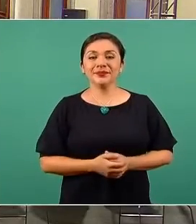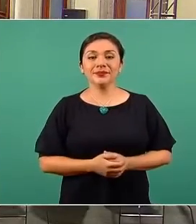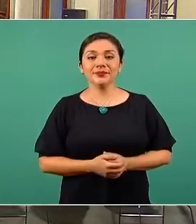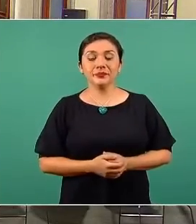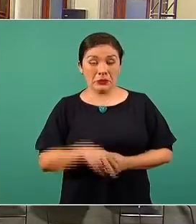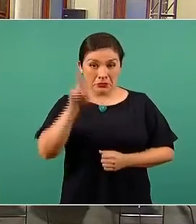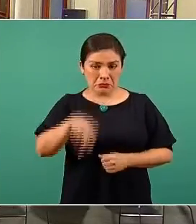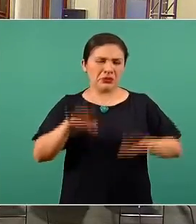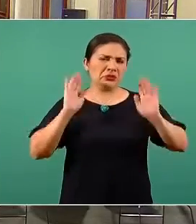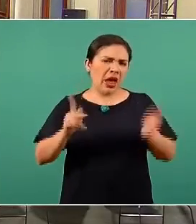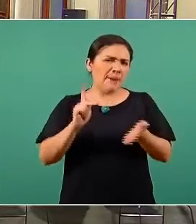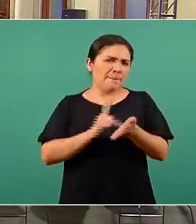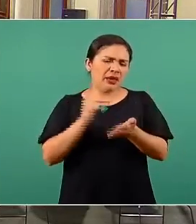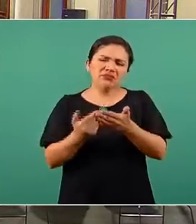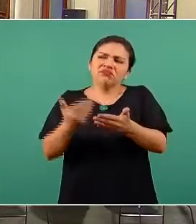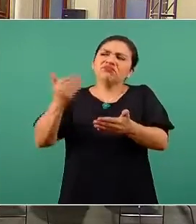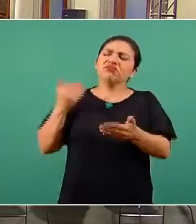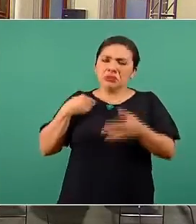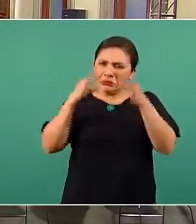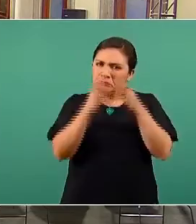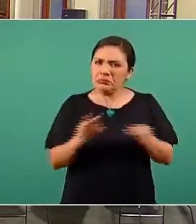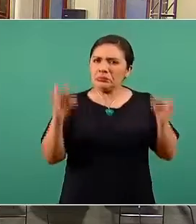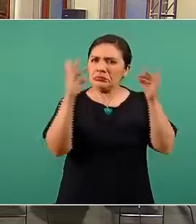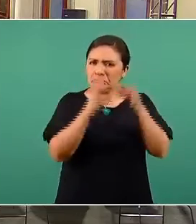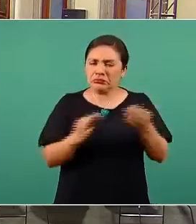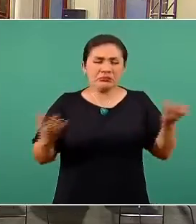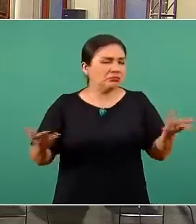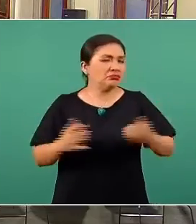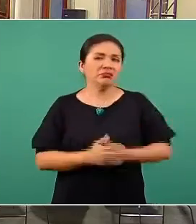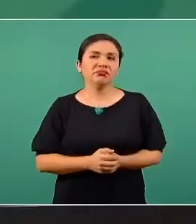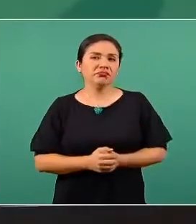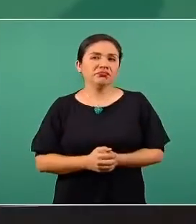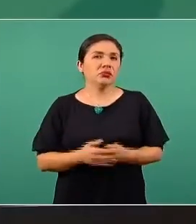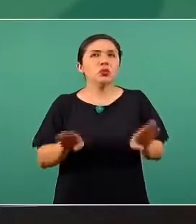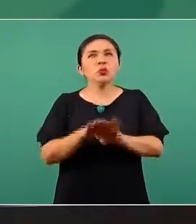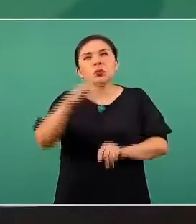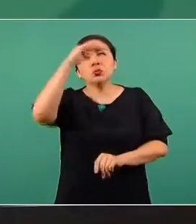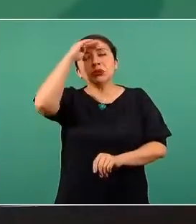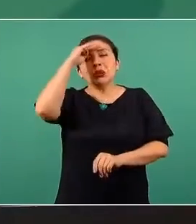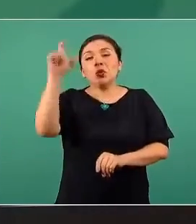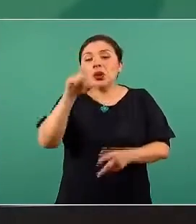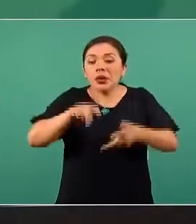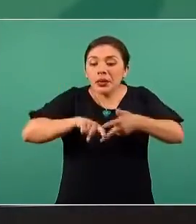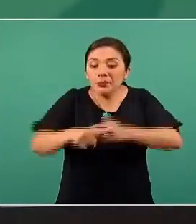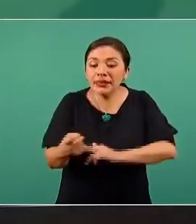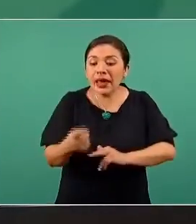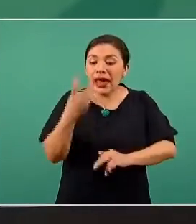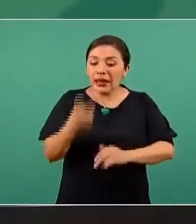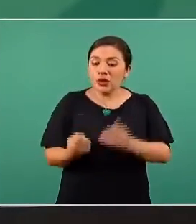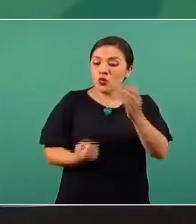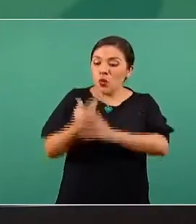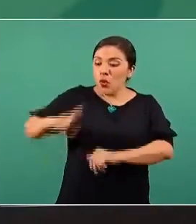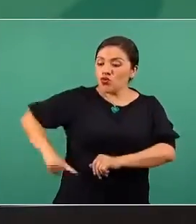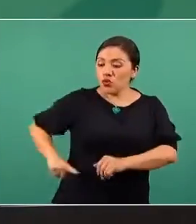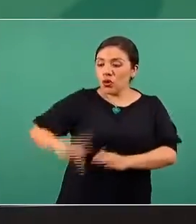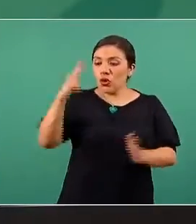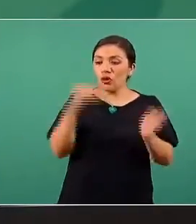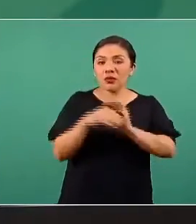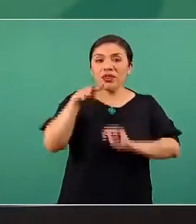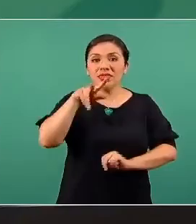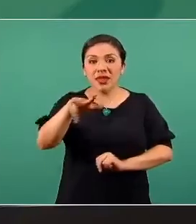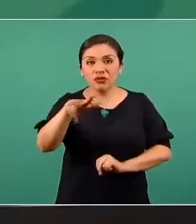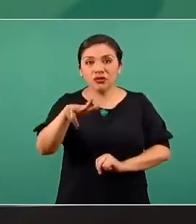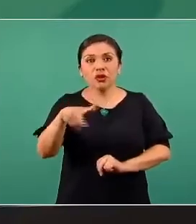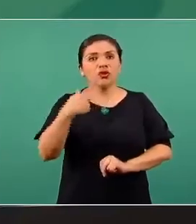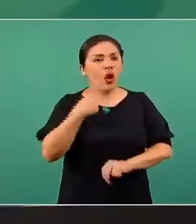Es algo que hemos explicado desde el inicio de la epidemia, es más, diría desde el inicio del sexenio, es algo que yo mismo he explicado en la